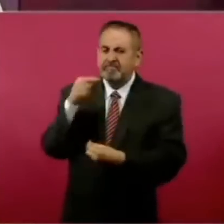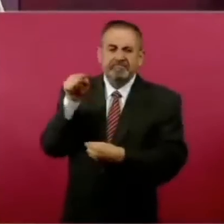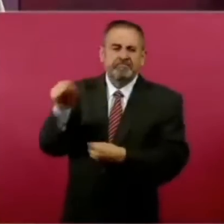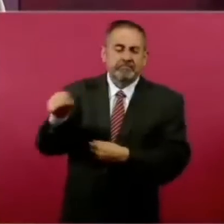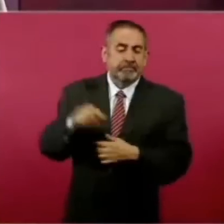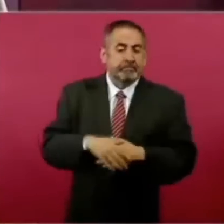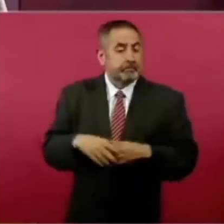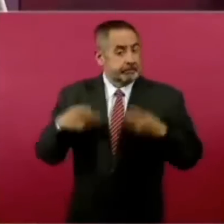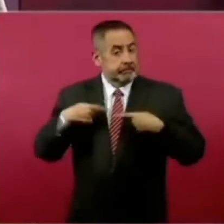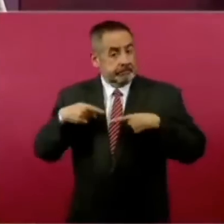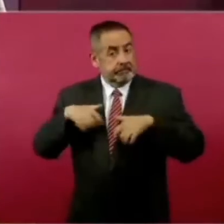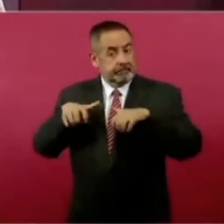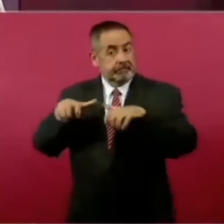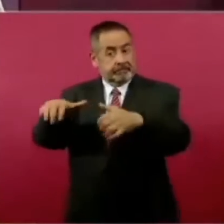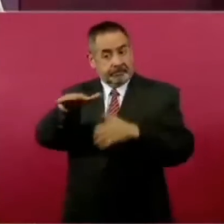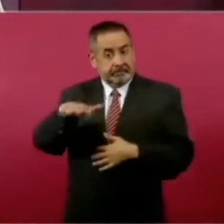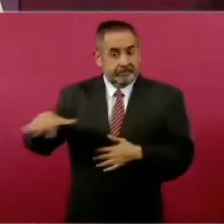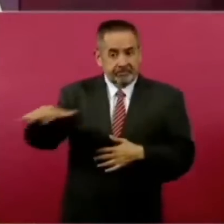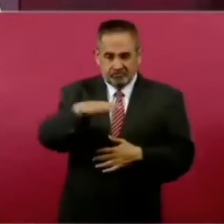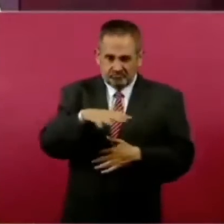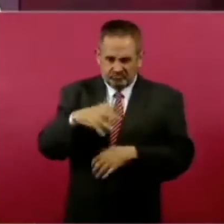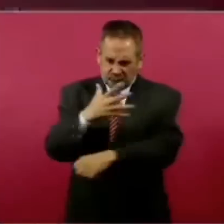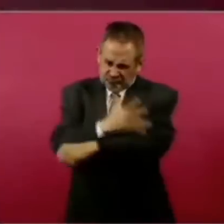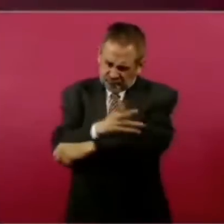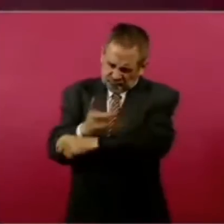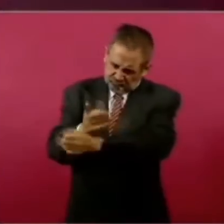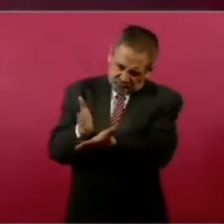del pueblo es leal.